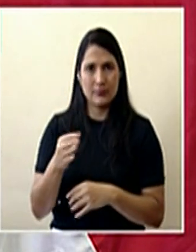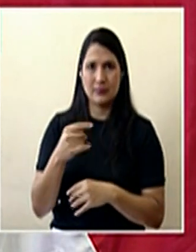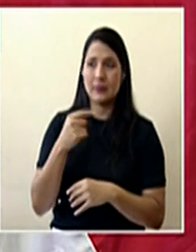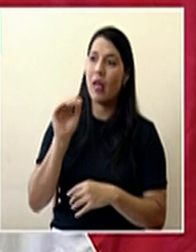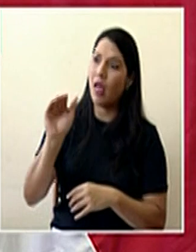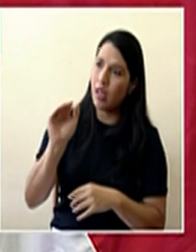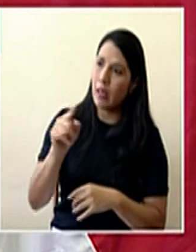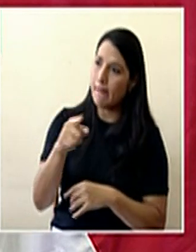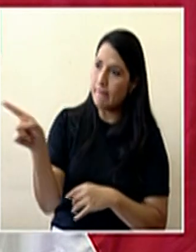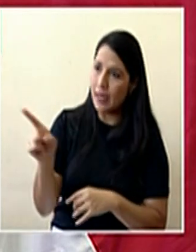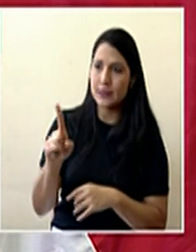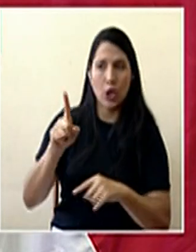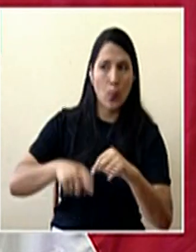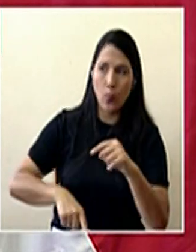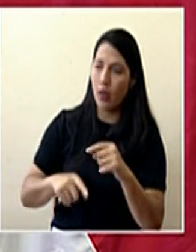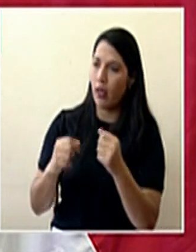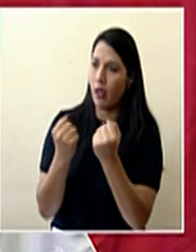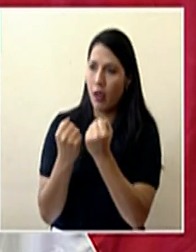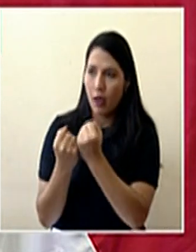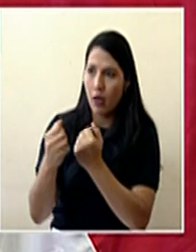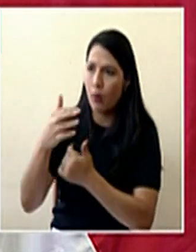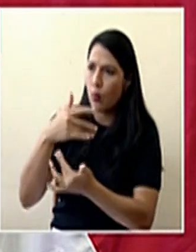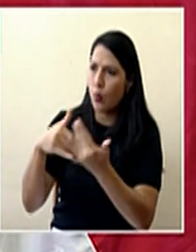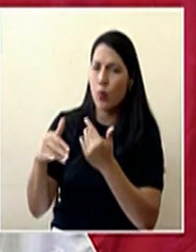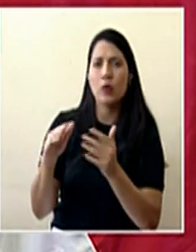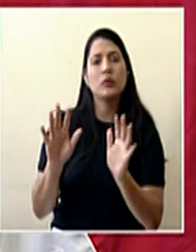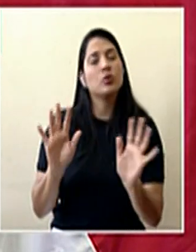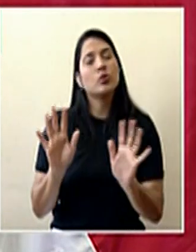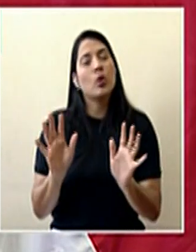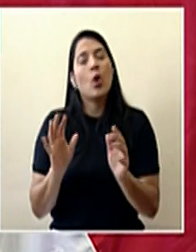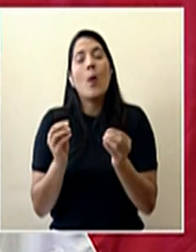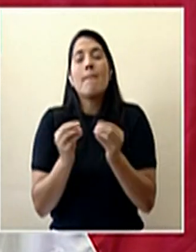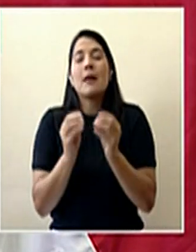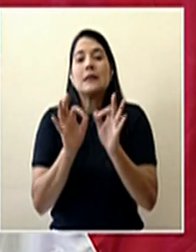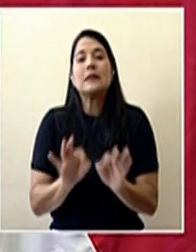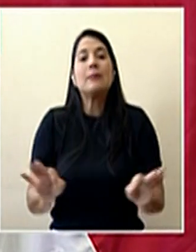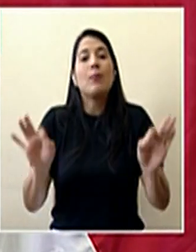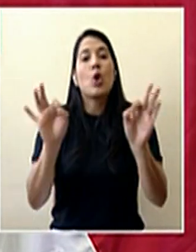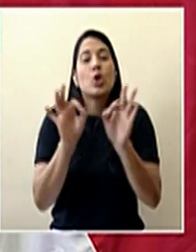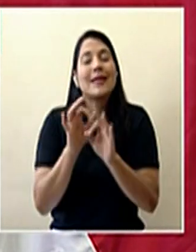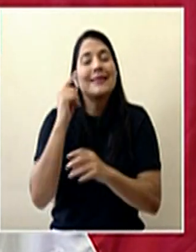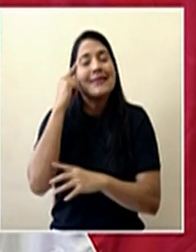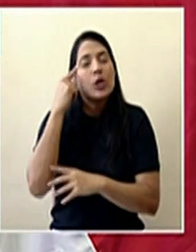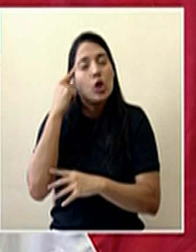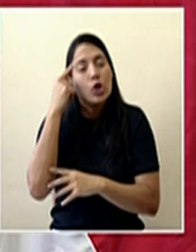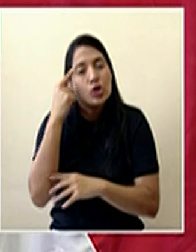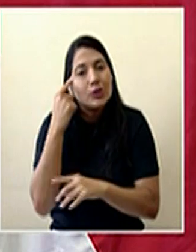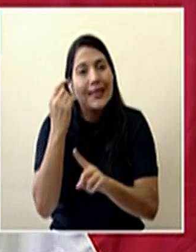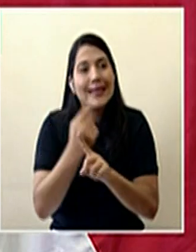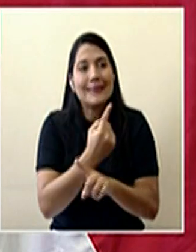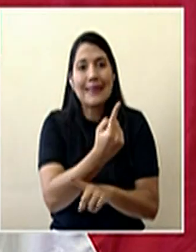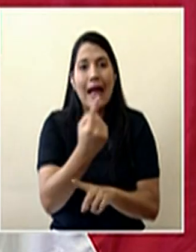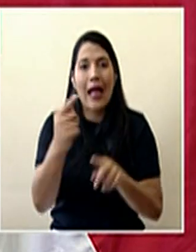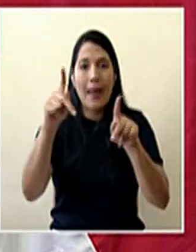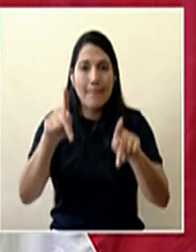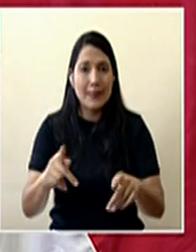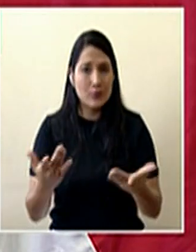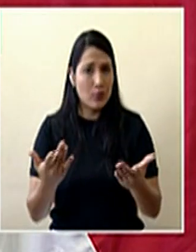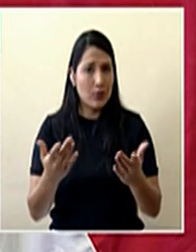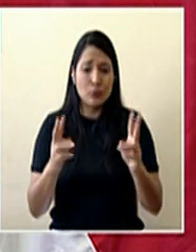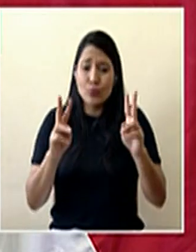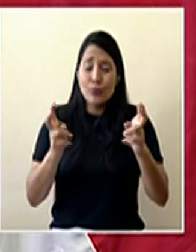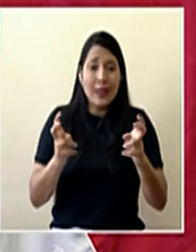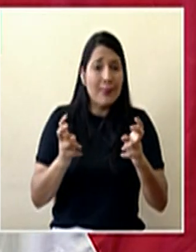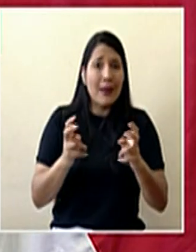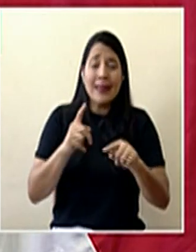deben retirarse y no deben aglomerarse, es un sentido de conciencia de las personas. Esto es un tema de vida o muerte. Hemos estado atendiendo todas